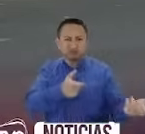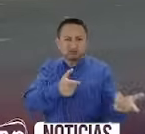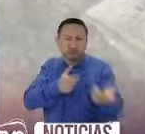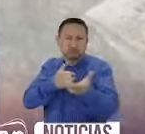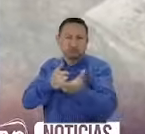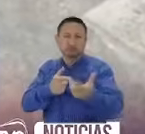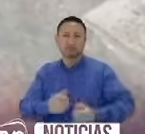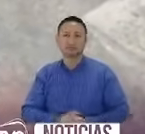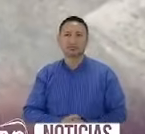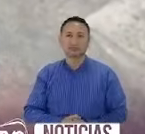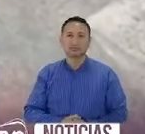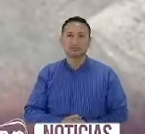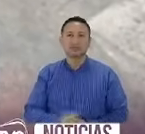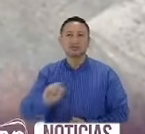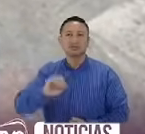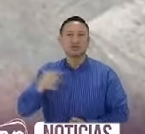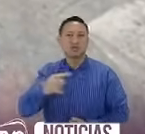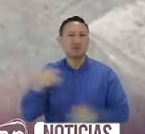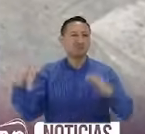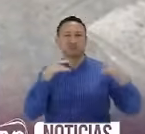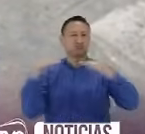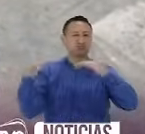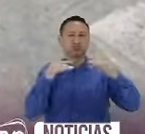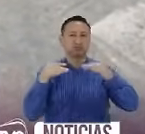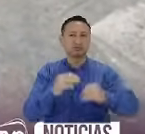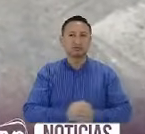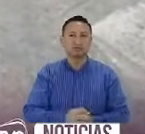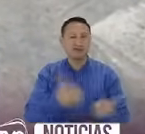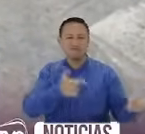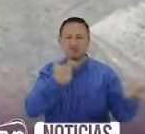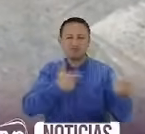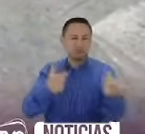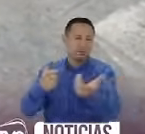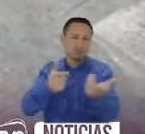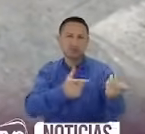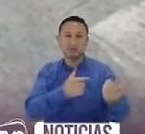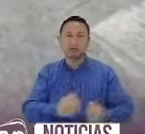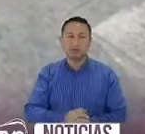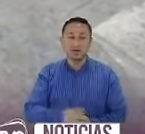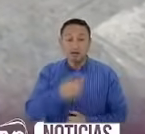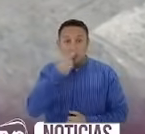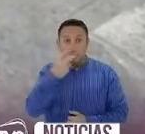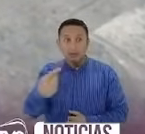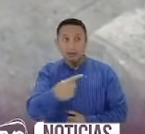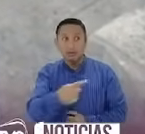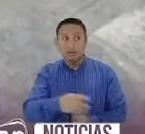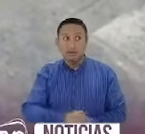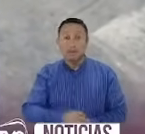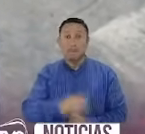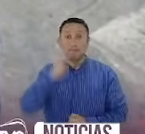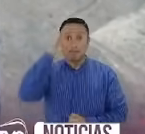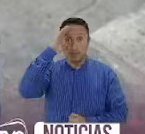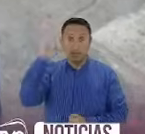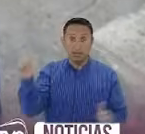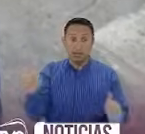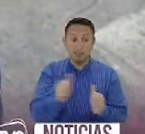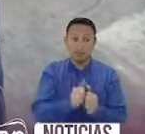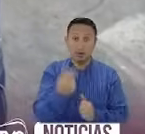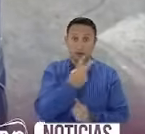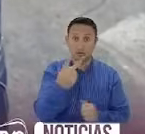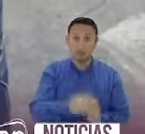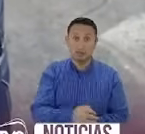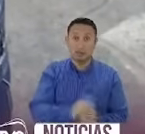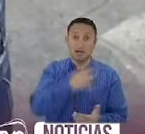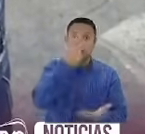bastante, como que tuviera una guerra. Ta, ta, ta, ta, ta, ta, y yo vi que era papa y el policía que estaba ahí de guardia,